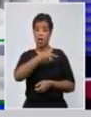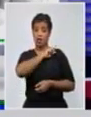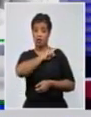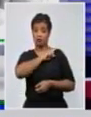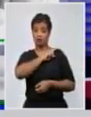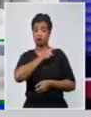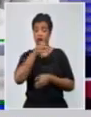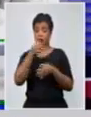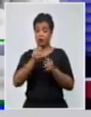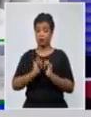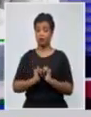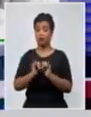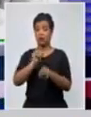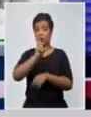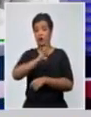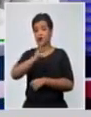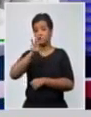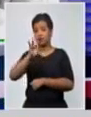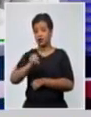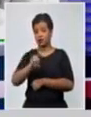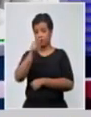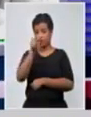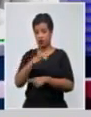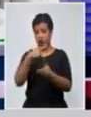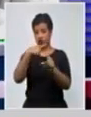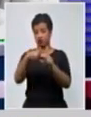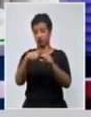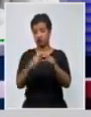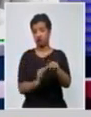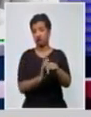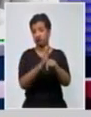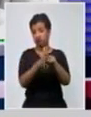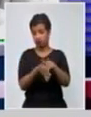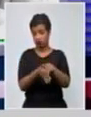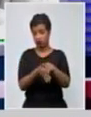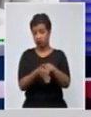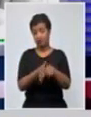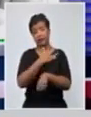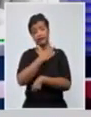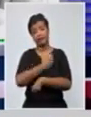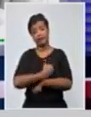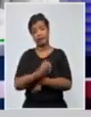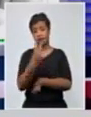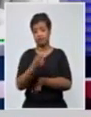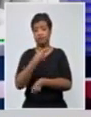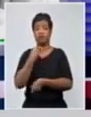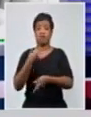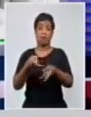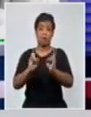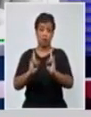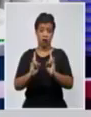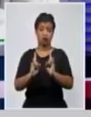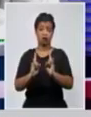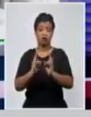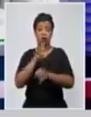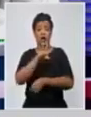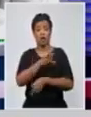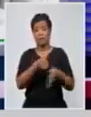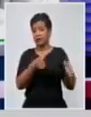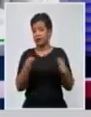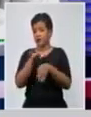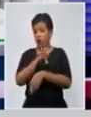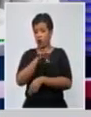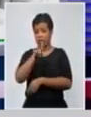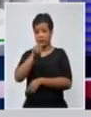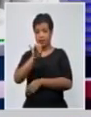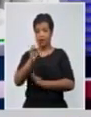registraba 330 nuevos casos positivos a la COVID-19, lamentablemente 2 fallecidos y